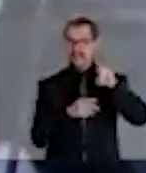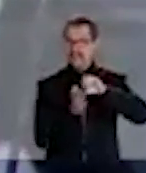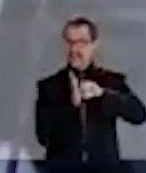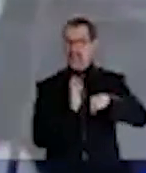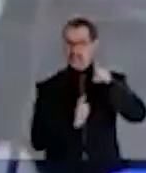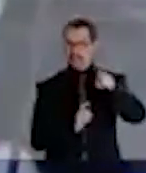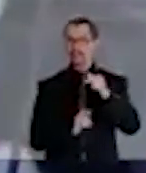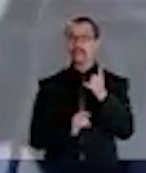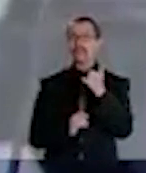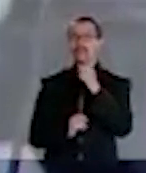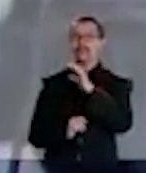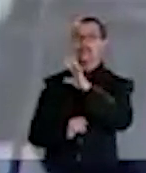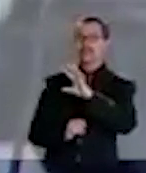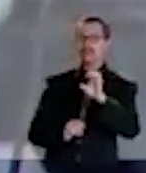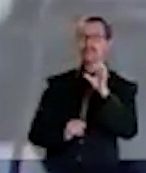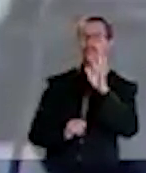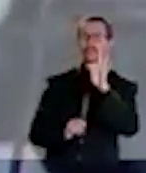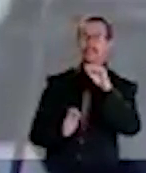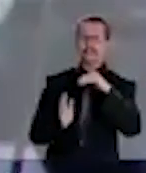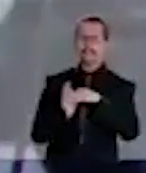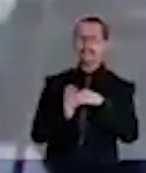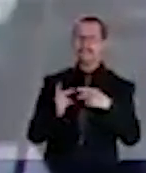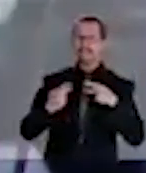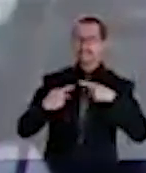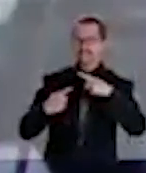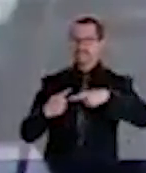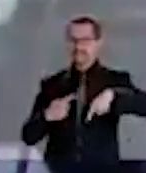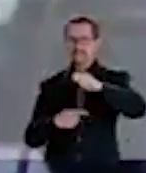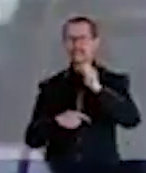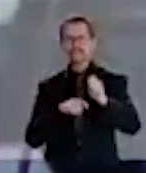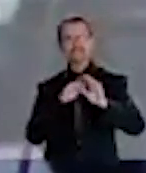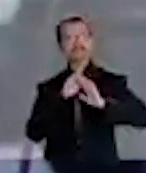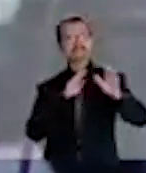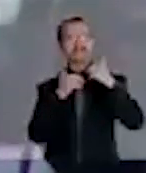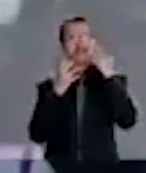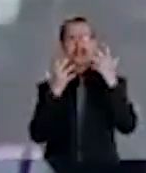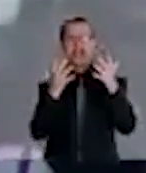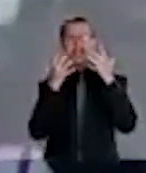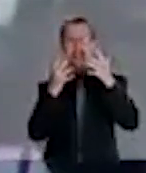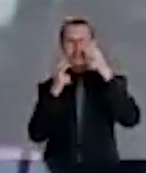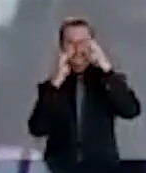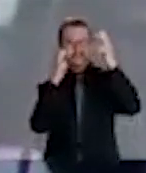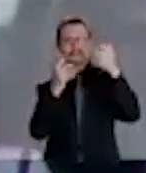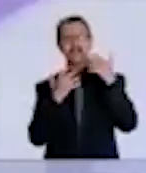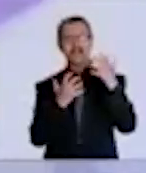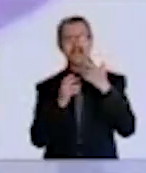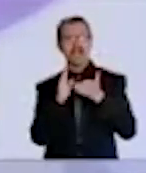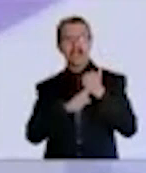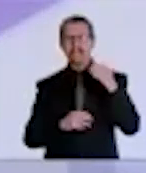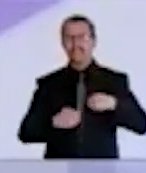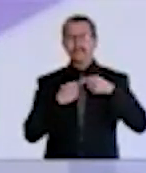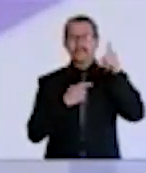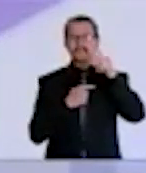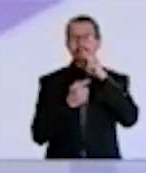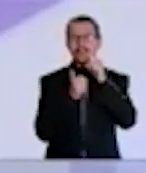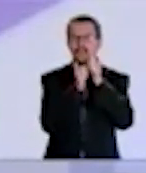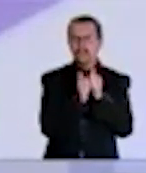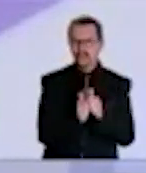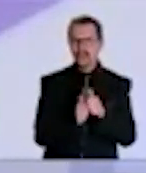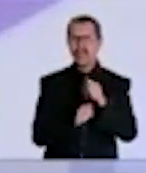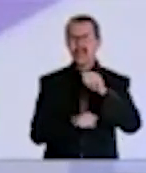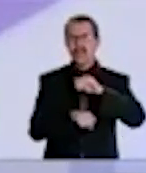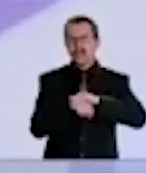soñadores o dreamers que han vivido en eeuu toda su vida amigos amores trabajo estudios todo allá